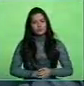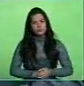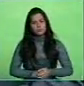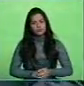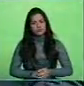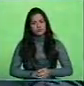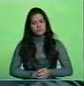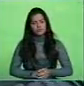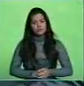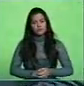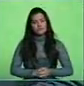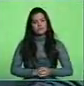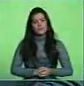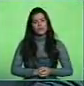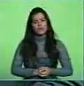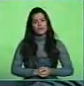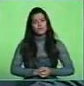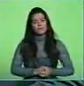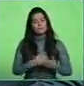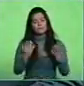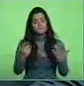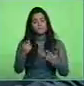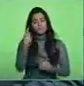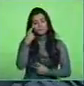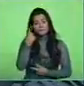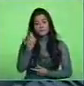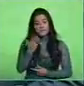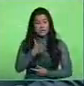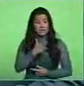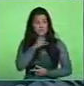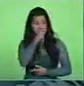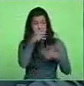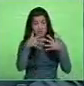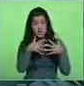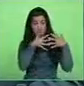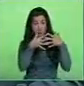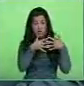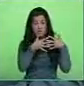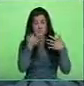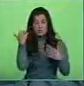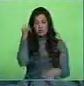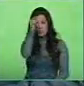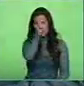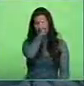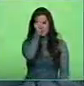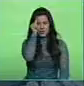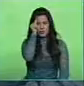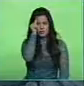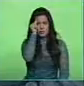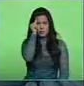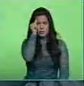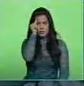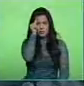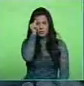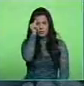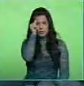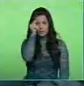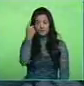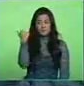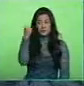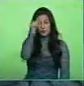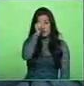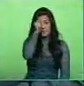country until Sunday. Cuando aún en mi país, en el domingo. I want to meet with some